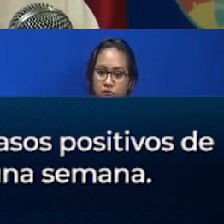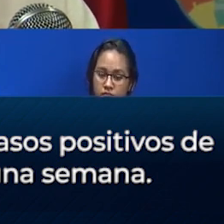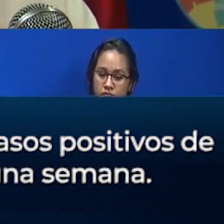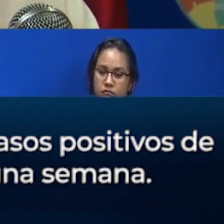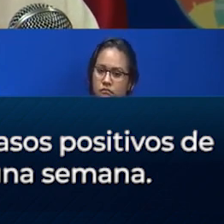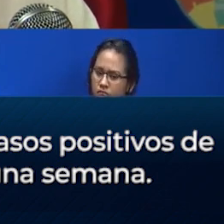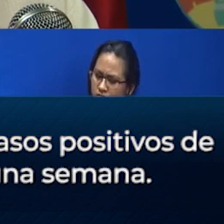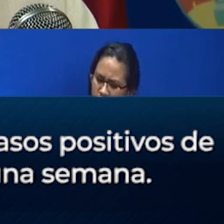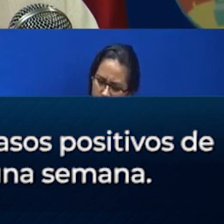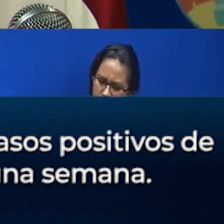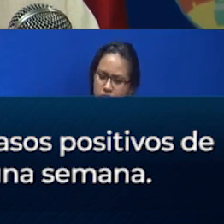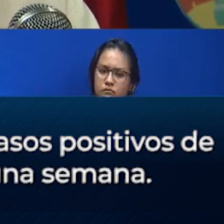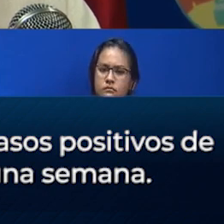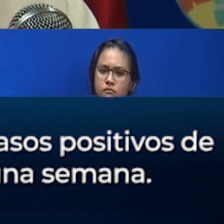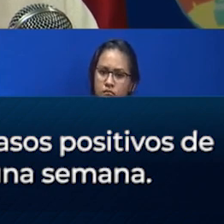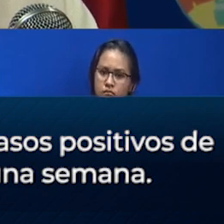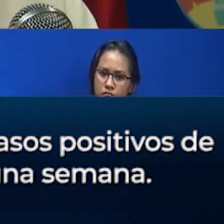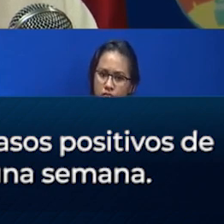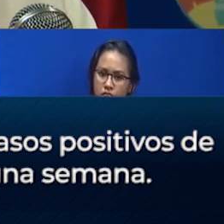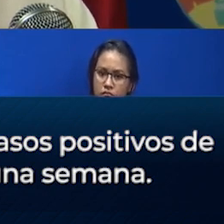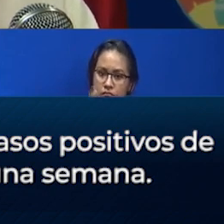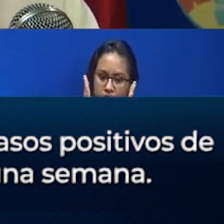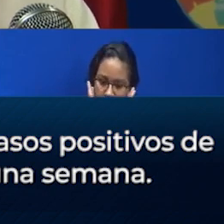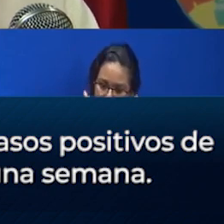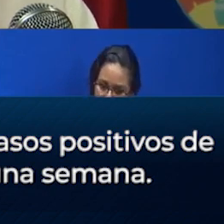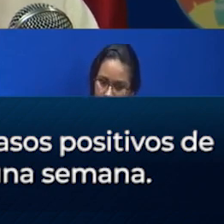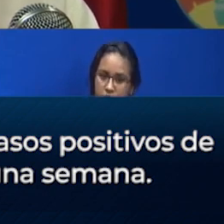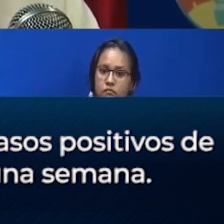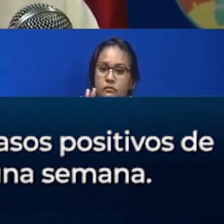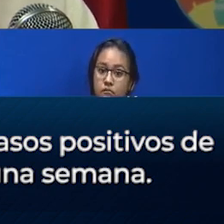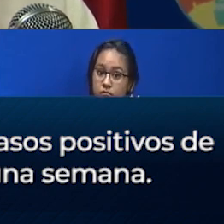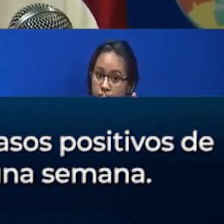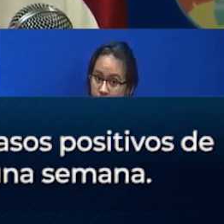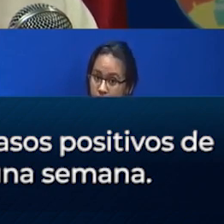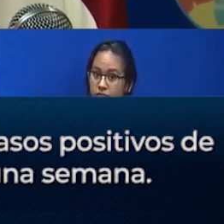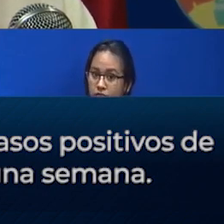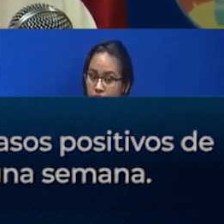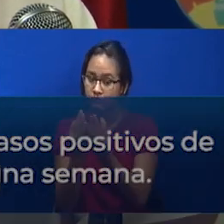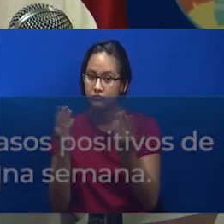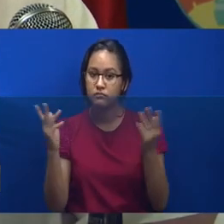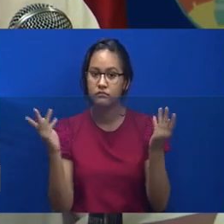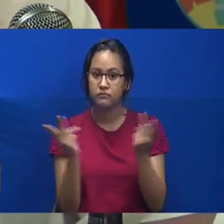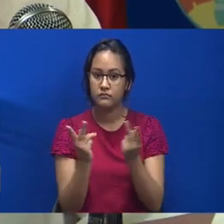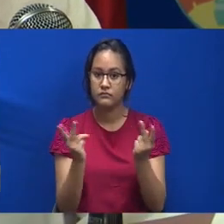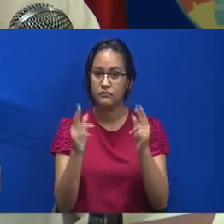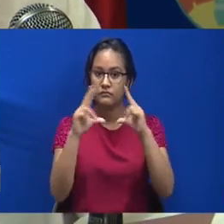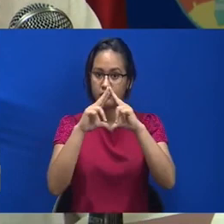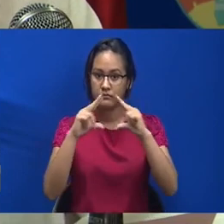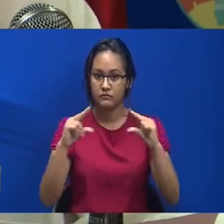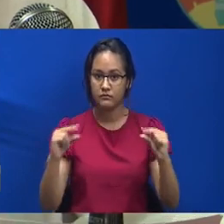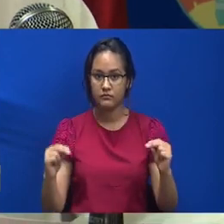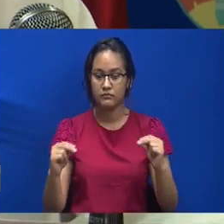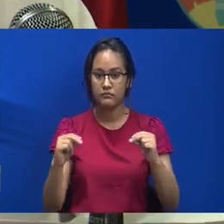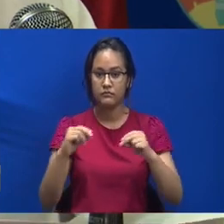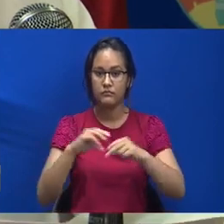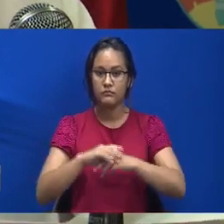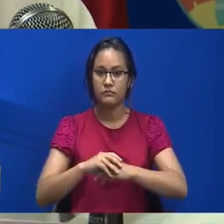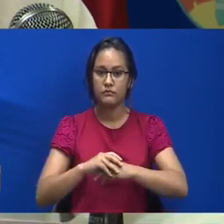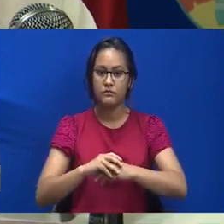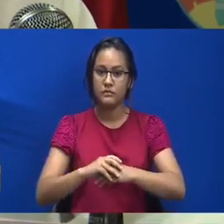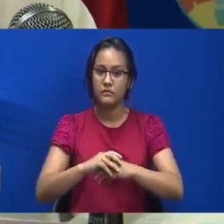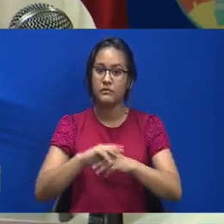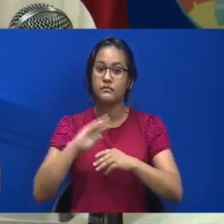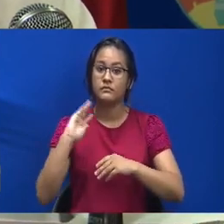Continuamos trabajando para dar atención a las familias nicaragüenses. La gran mayoría de las